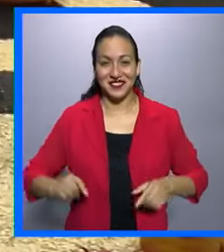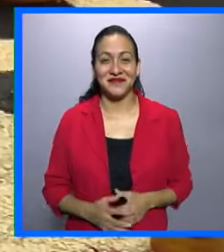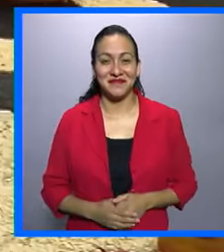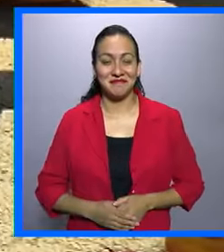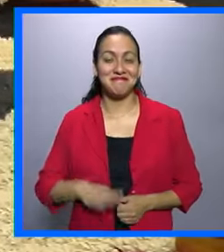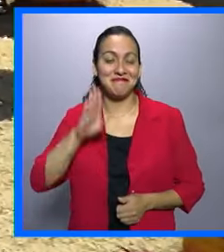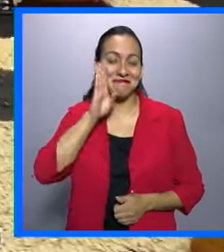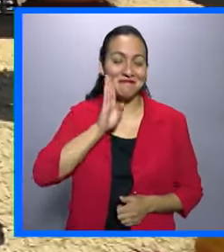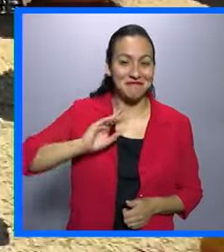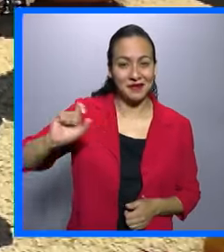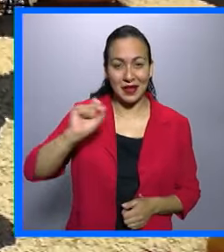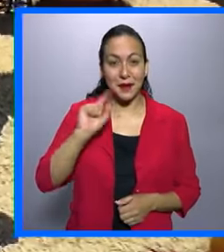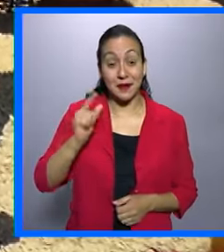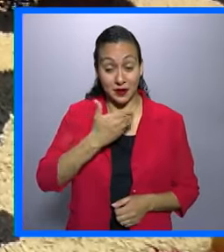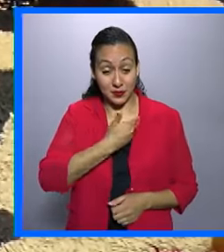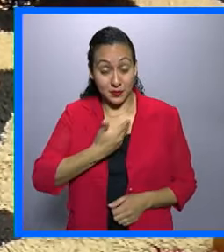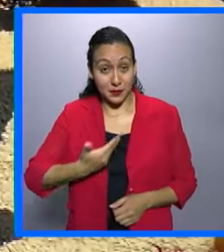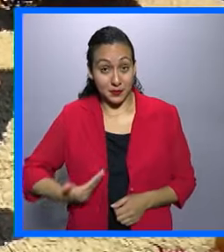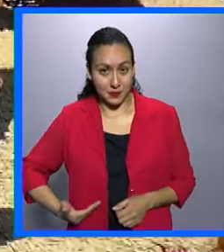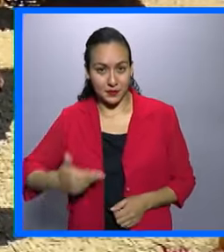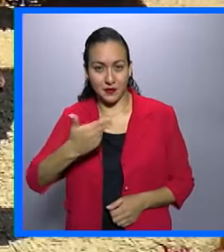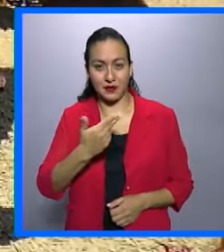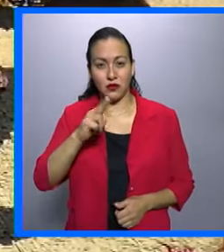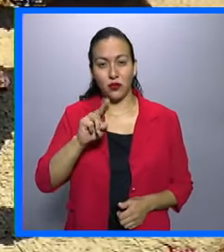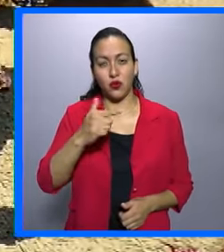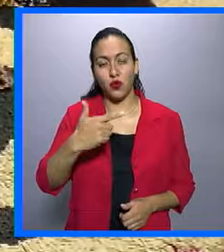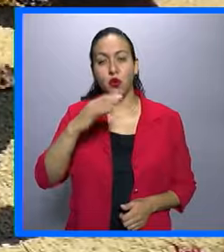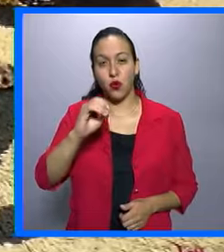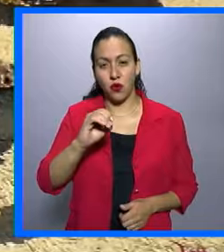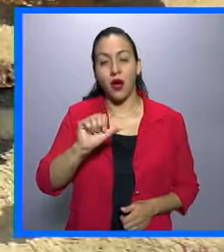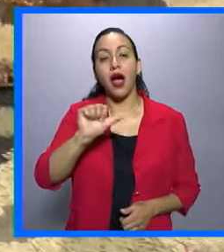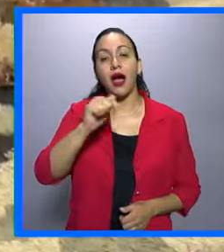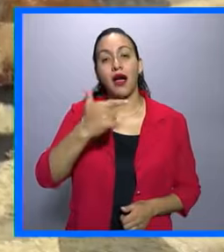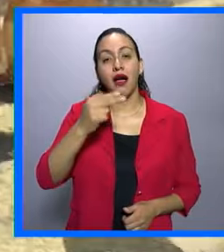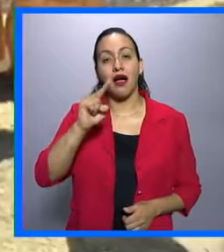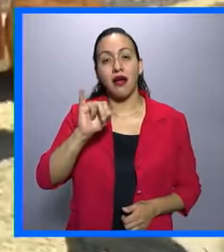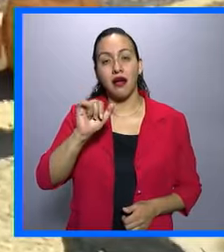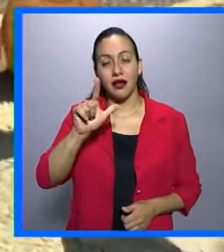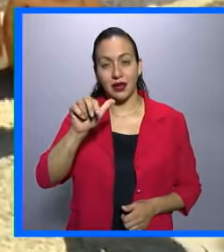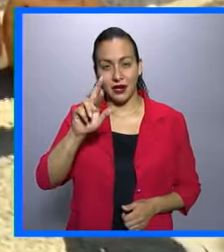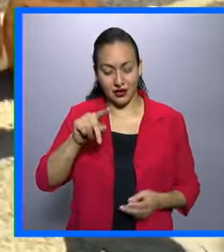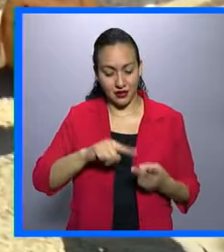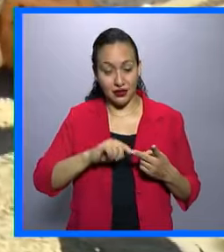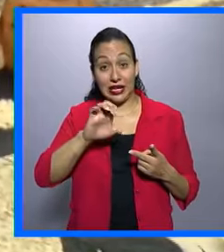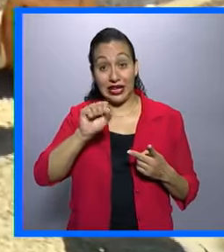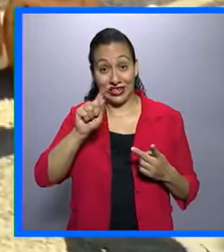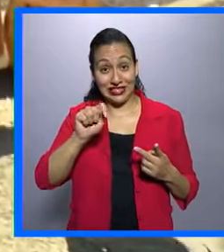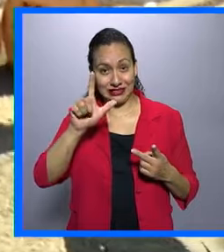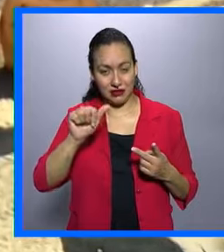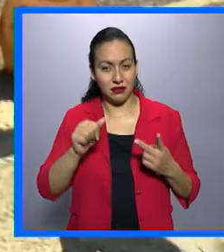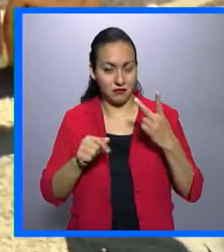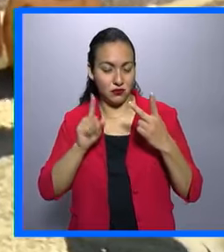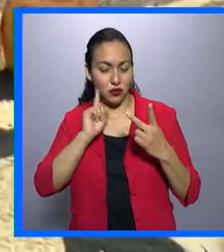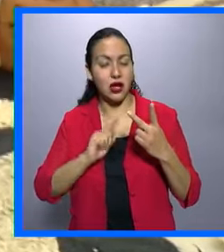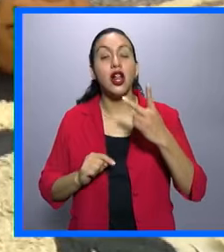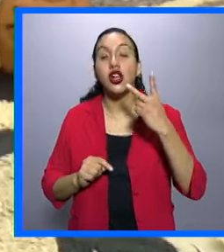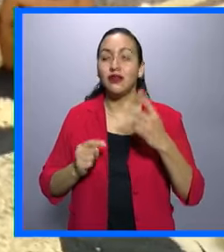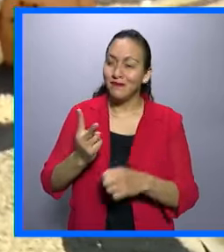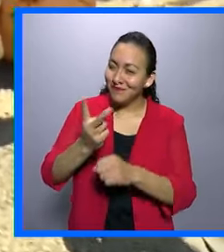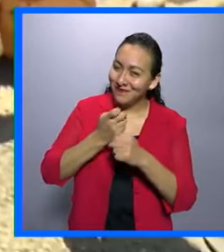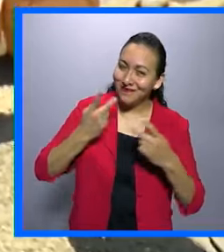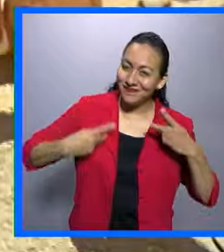El ministro presidente de la Suprema Corte de Justicia de la Nación, Hugo Aguilar Ortiz, y la ministra Estela Ríos invitaron a todas las personas